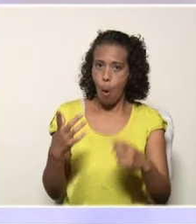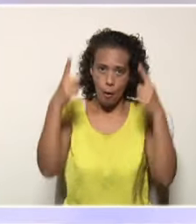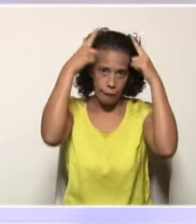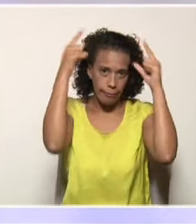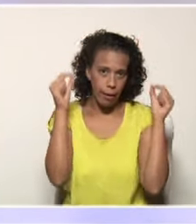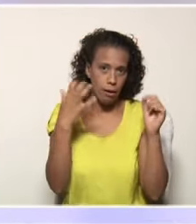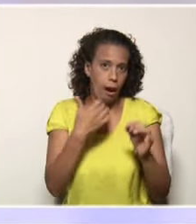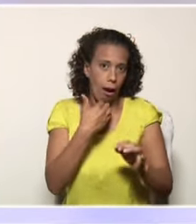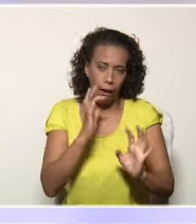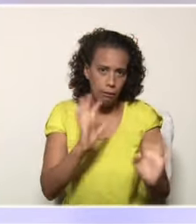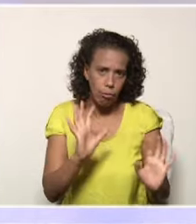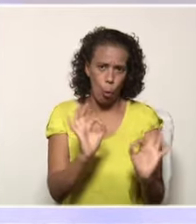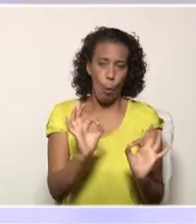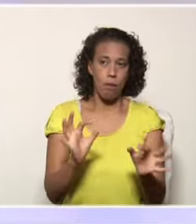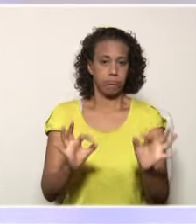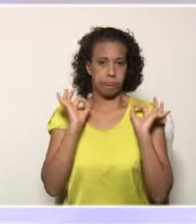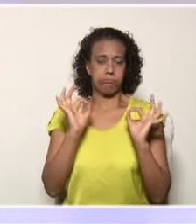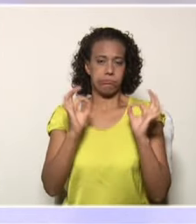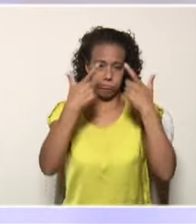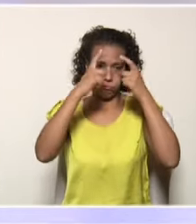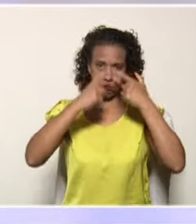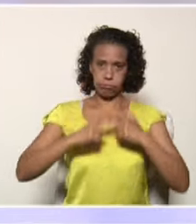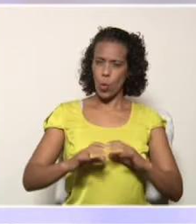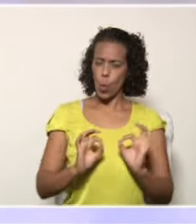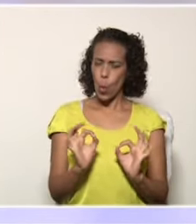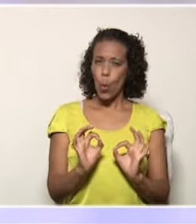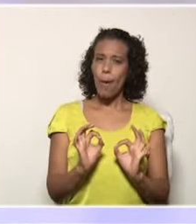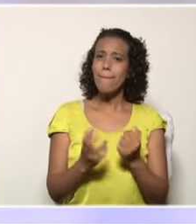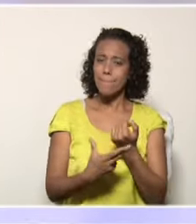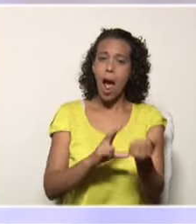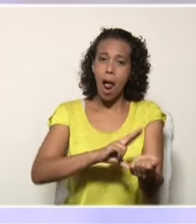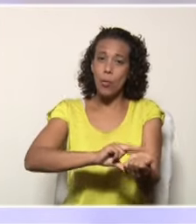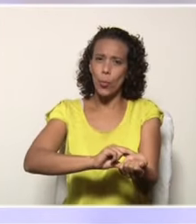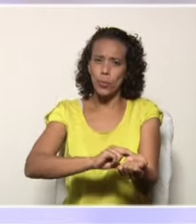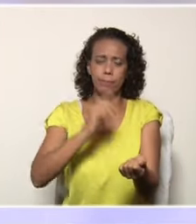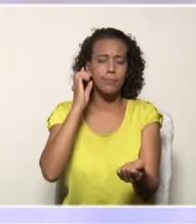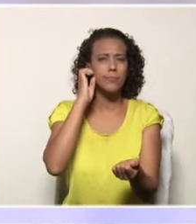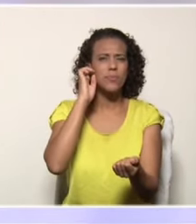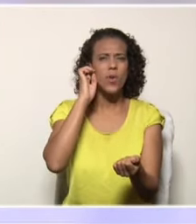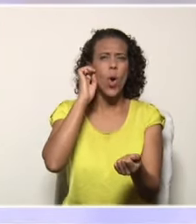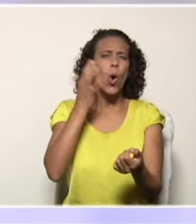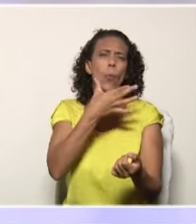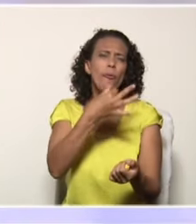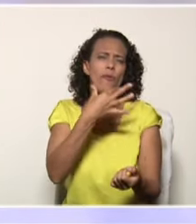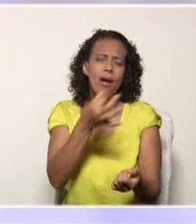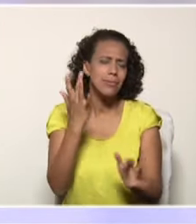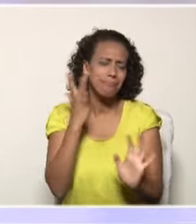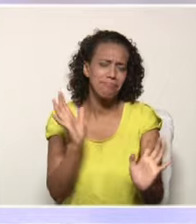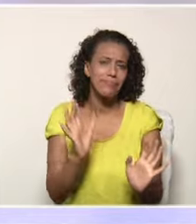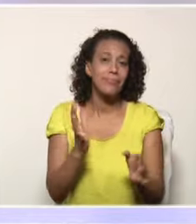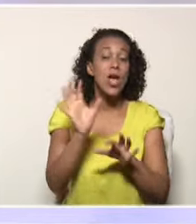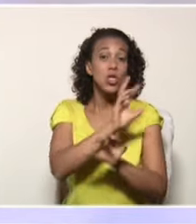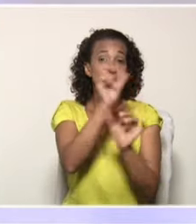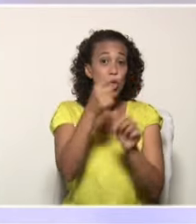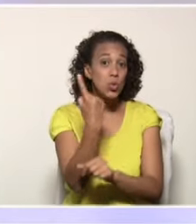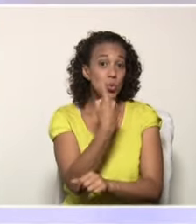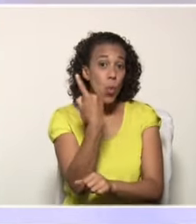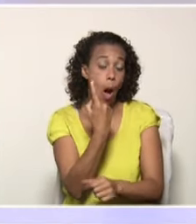simplemente especialista en anatomía para hacer la toma del pulso o de la presión arterial.